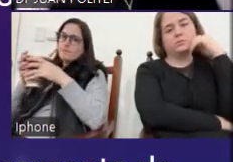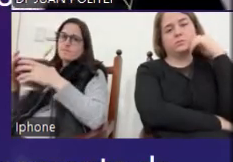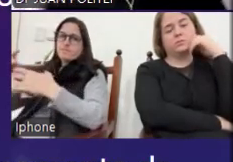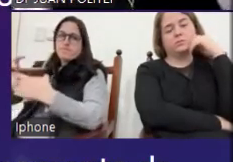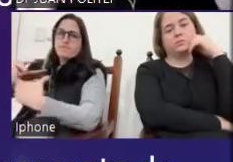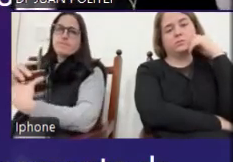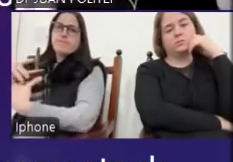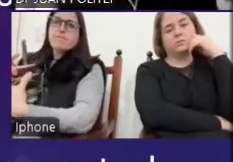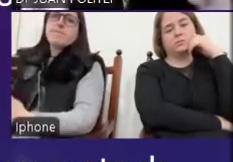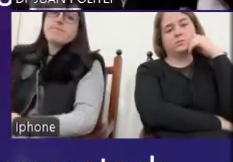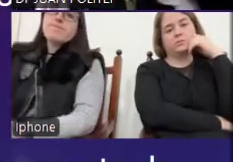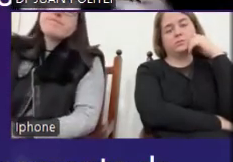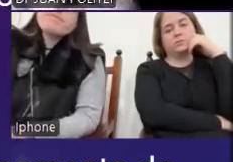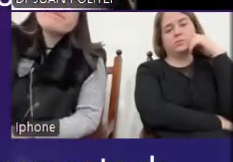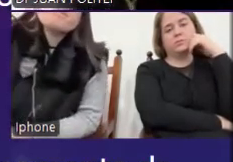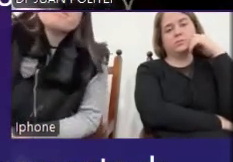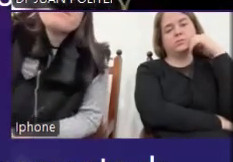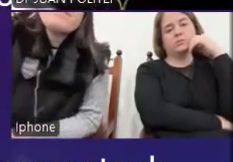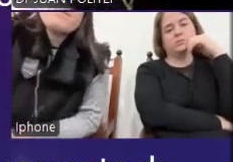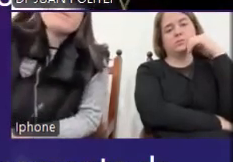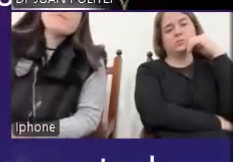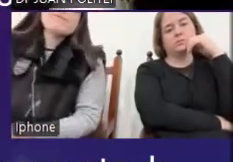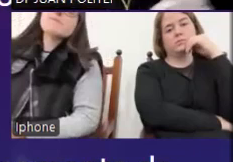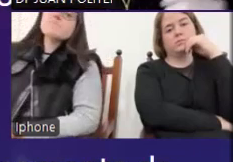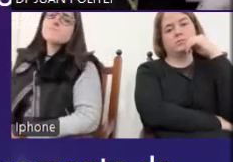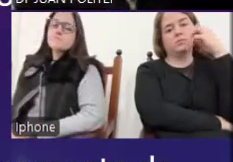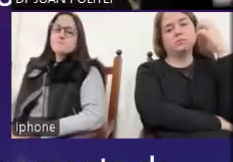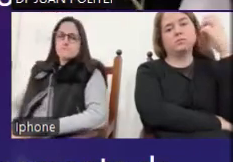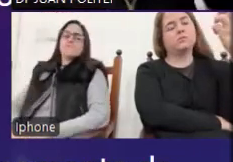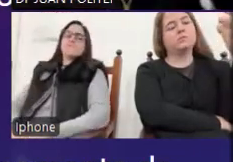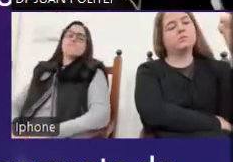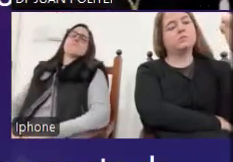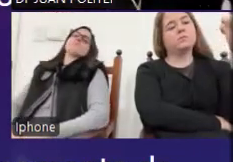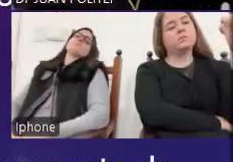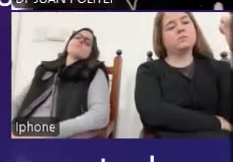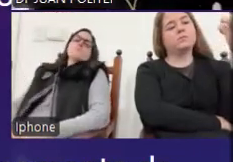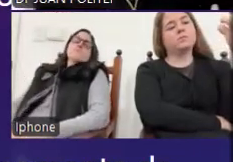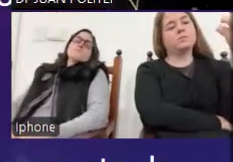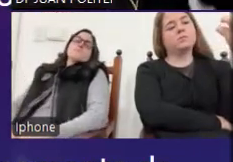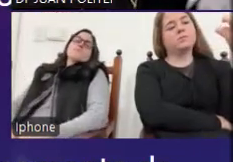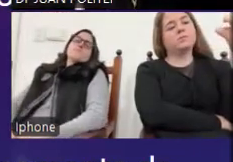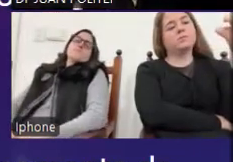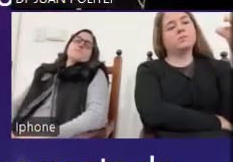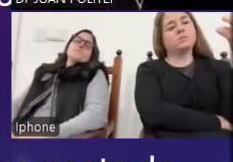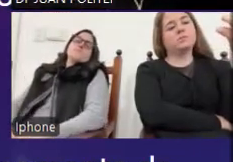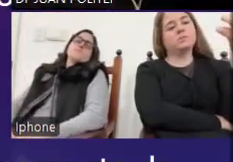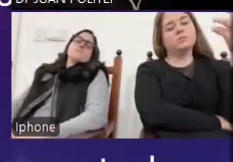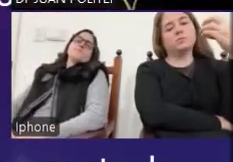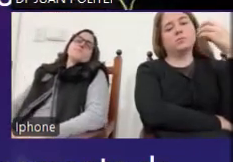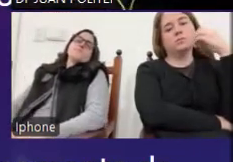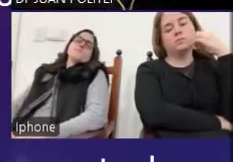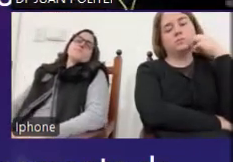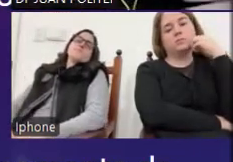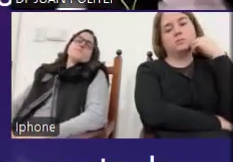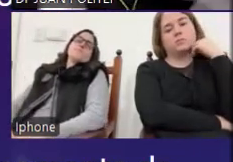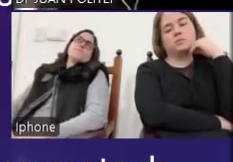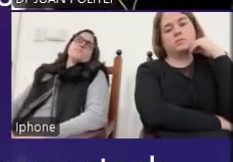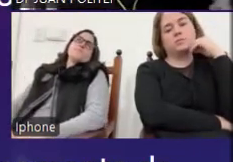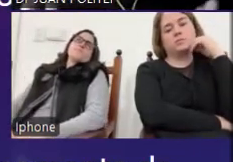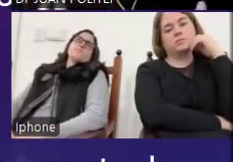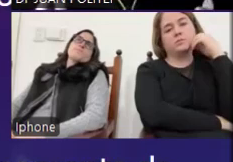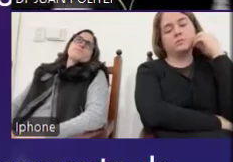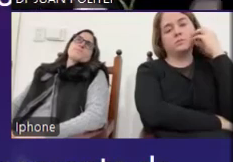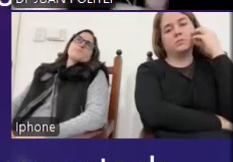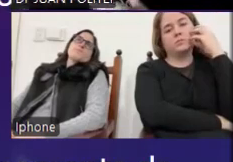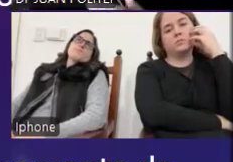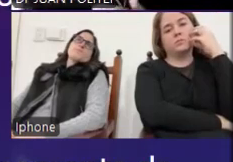centros distintos. Los que les Ujú. toca Rosario son los del norte y los santafesinos. Ah, bien, Y si viene alguien, qué sé yo, por decirte,